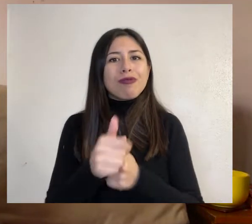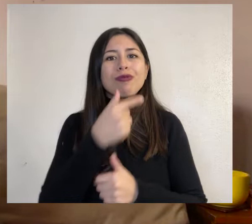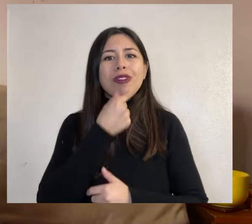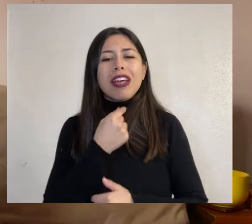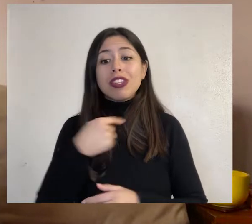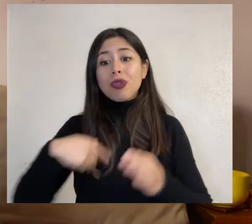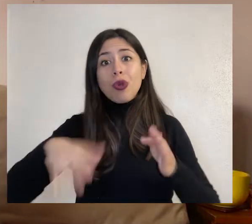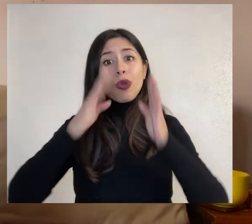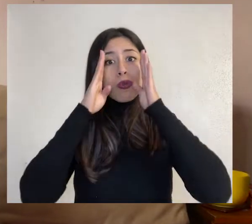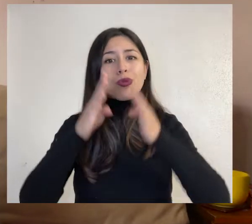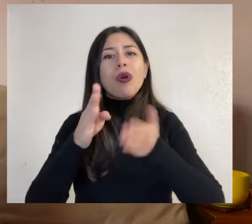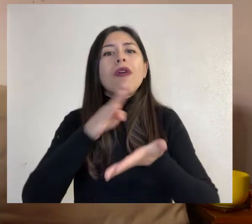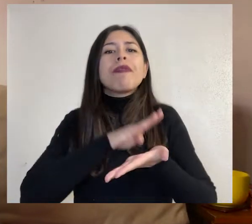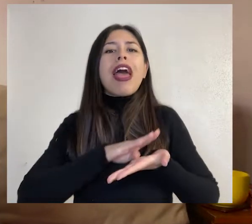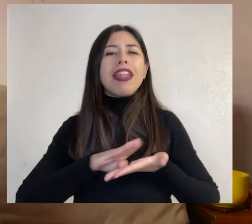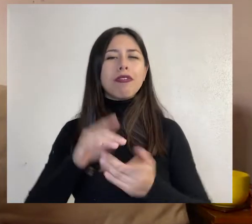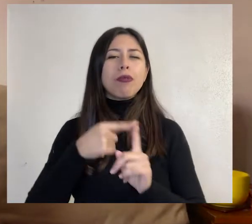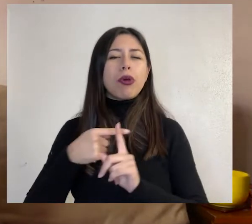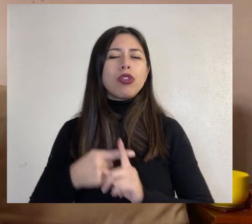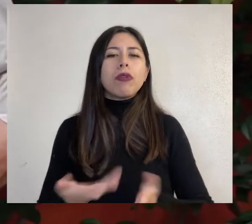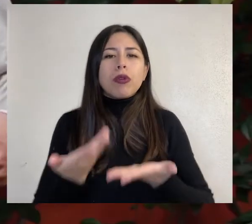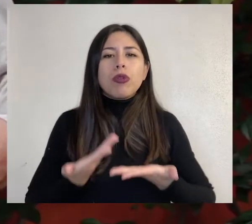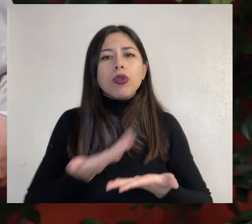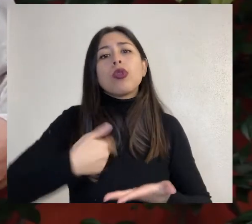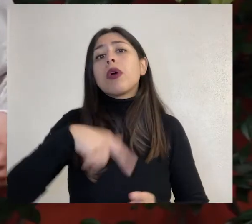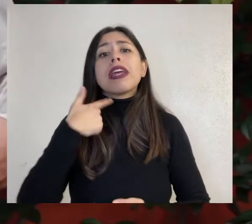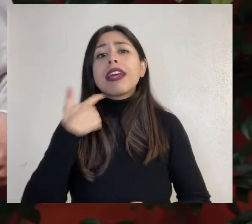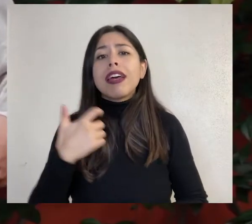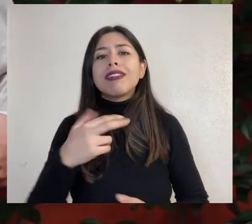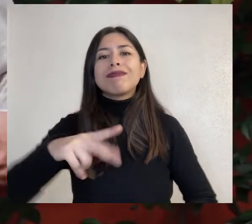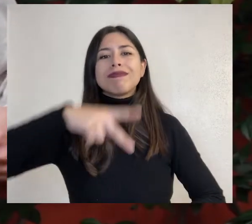traería muchos beneficios. Estoy hablando de la respiración.